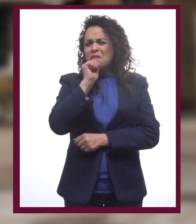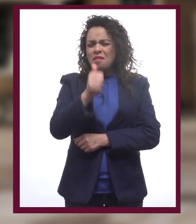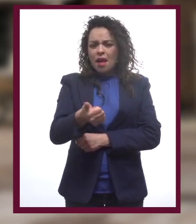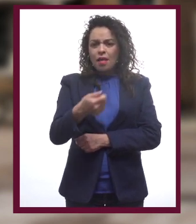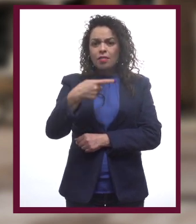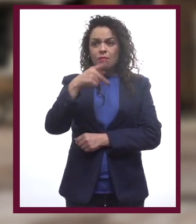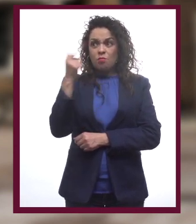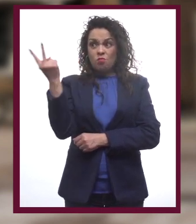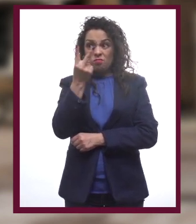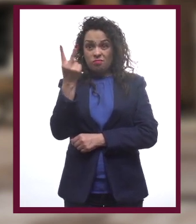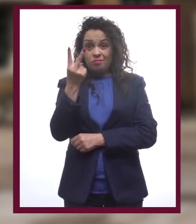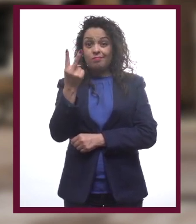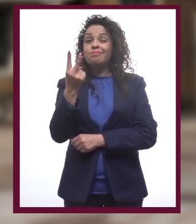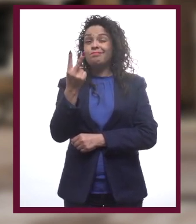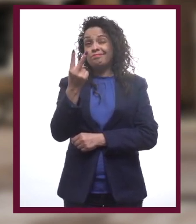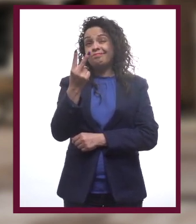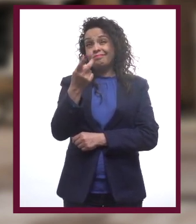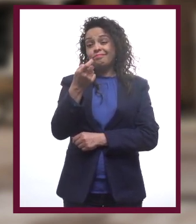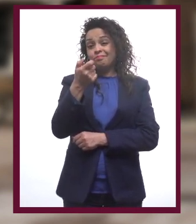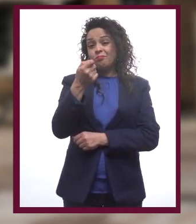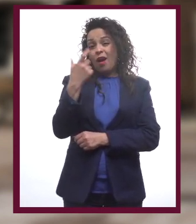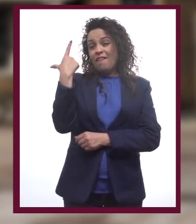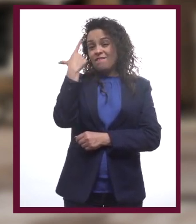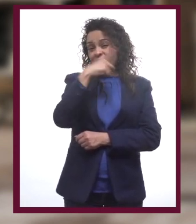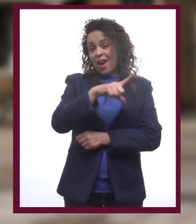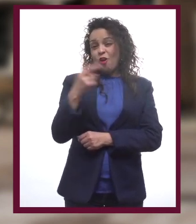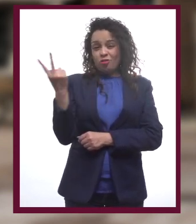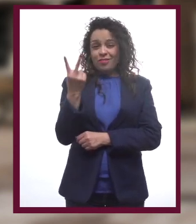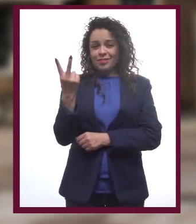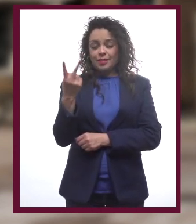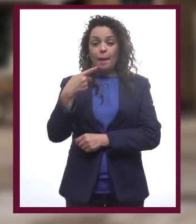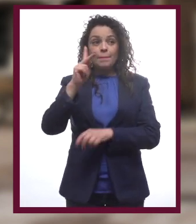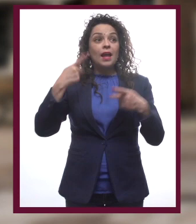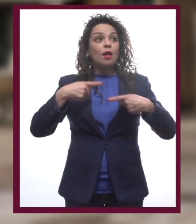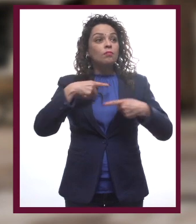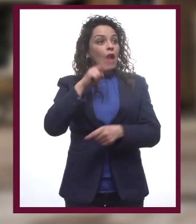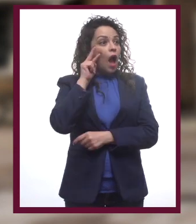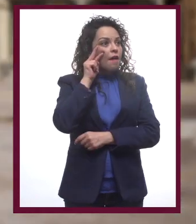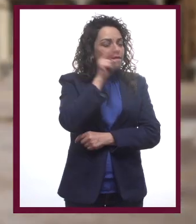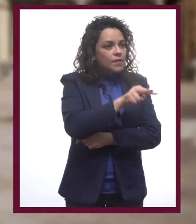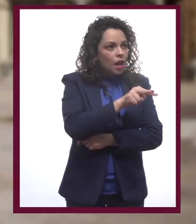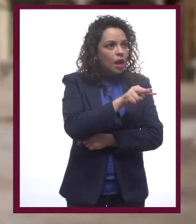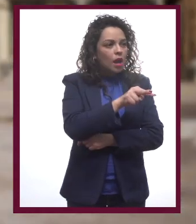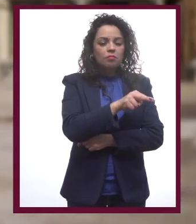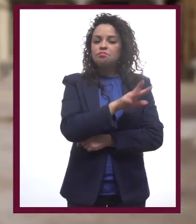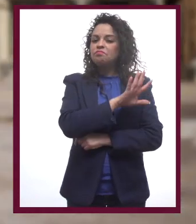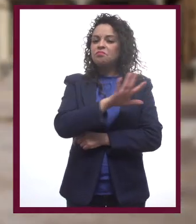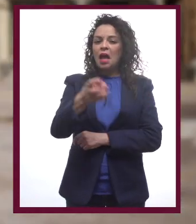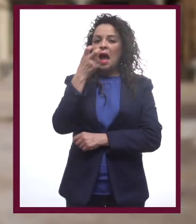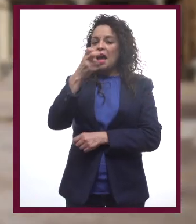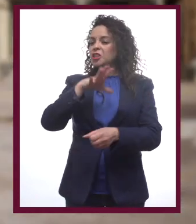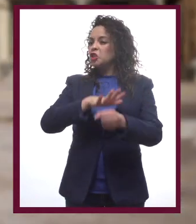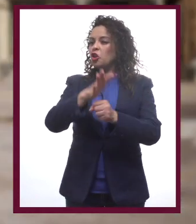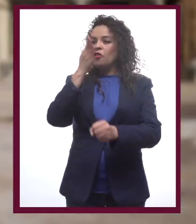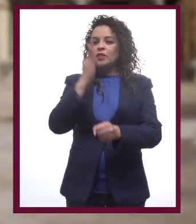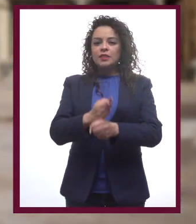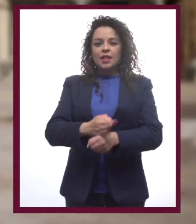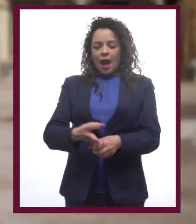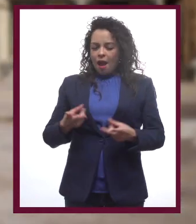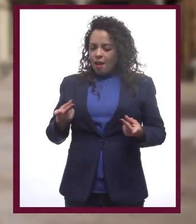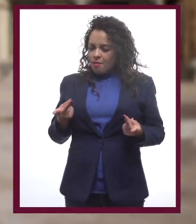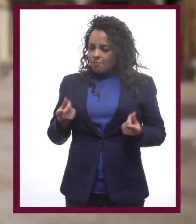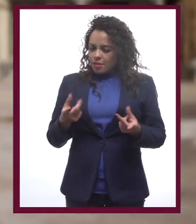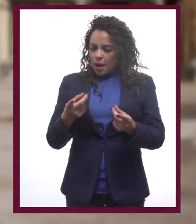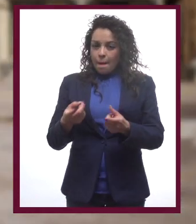nada, salvo porque los dos son un poco feos. Pero para la persona que lo vio, ese dato es